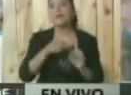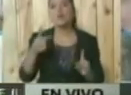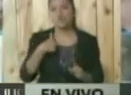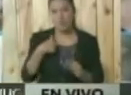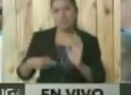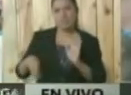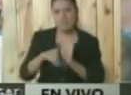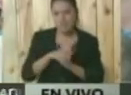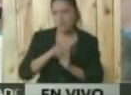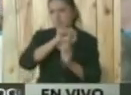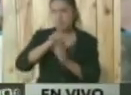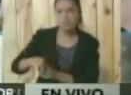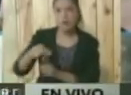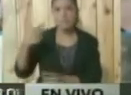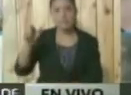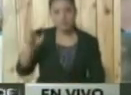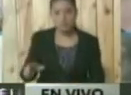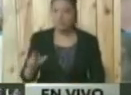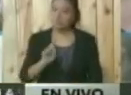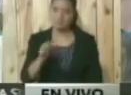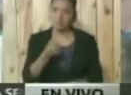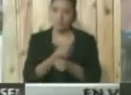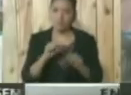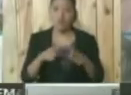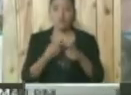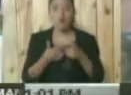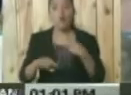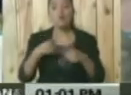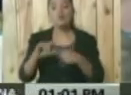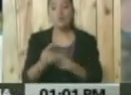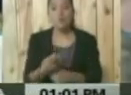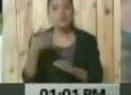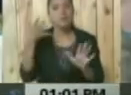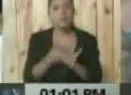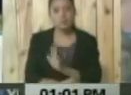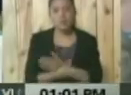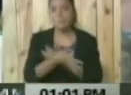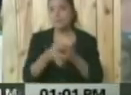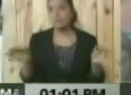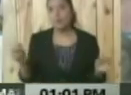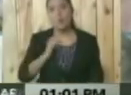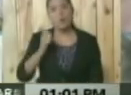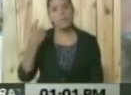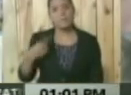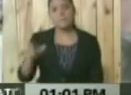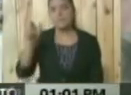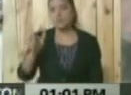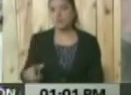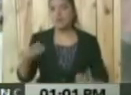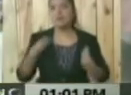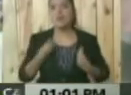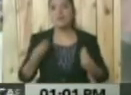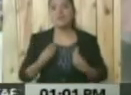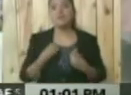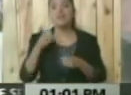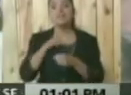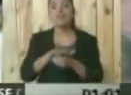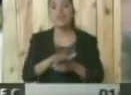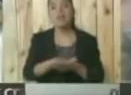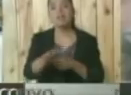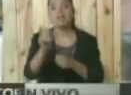a esa persona. En consecuencia, lo que ocurrió allí fue que perfectamente una persona que vive en Delta Macuro